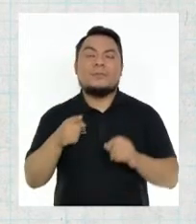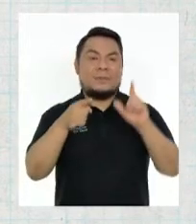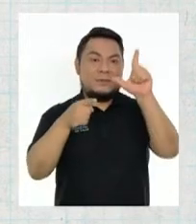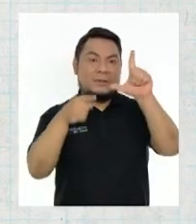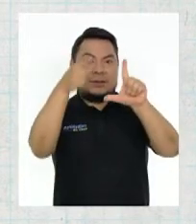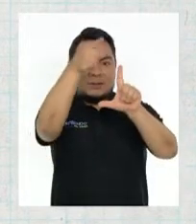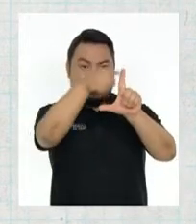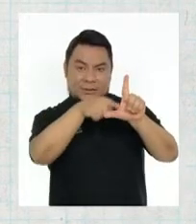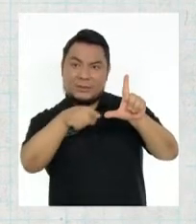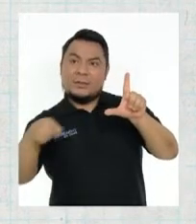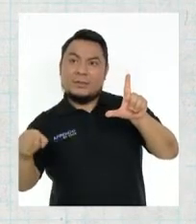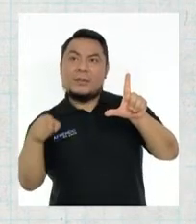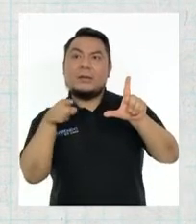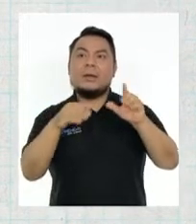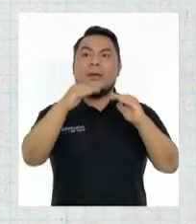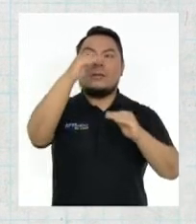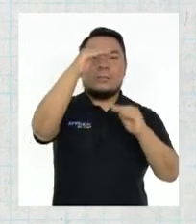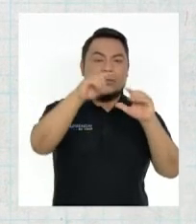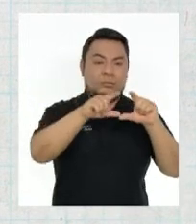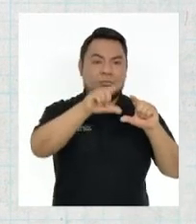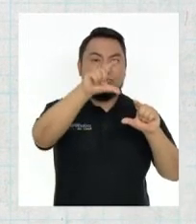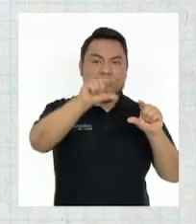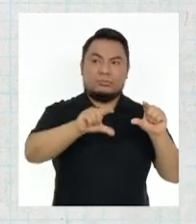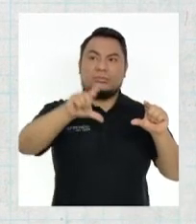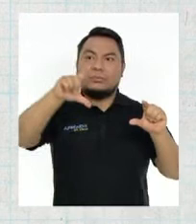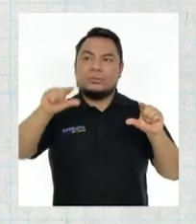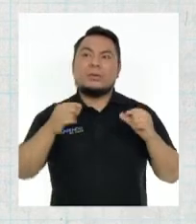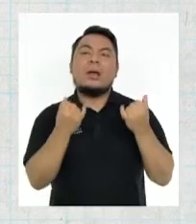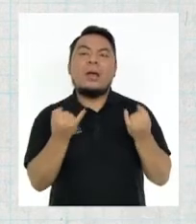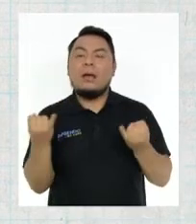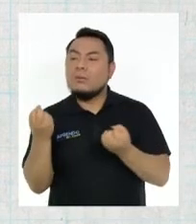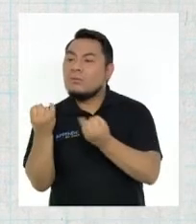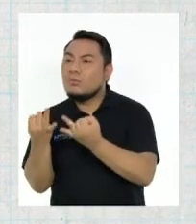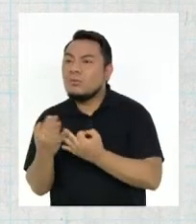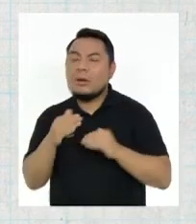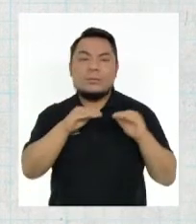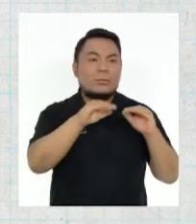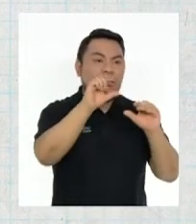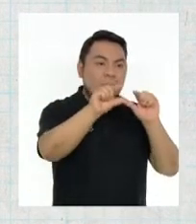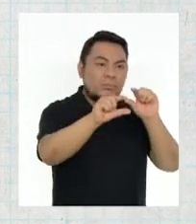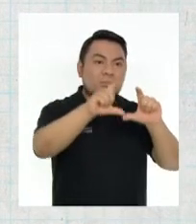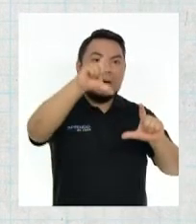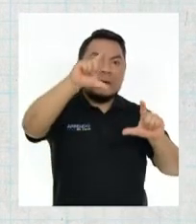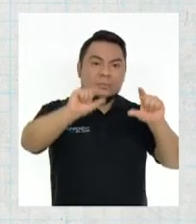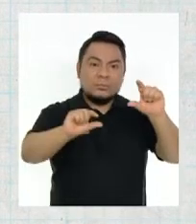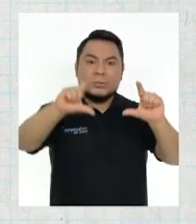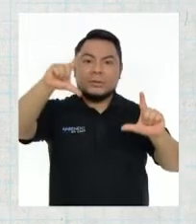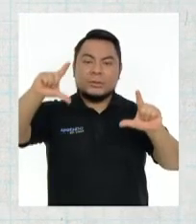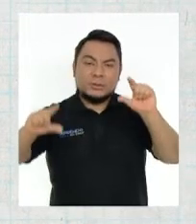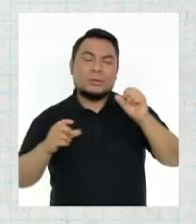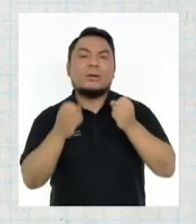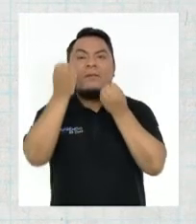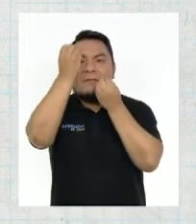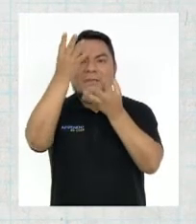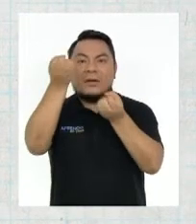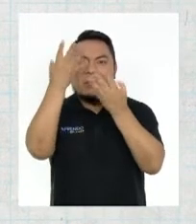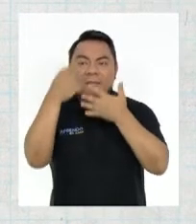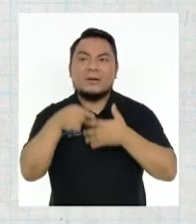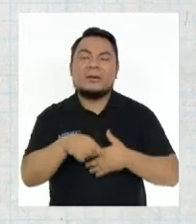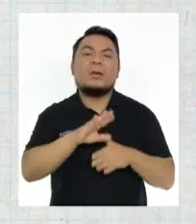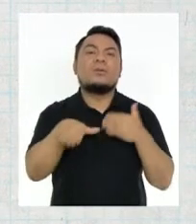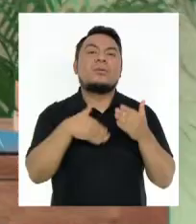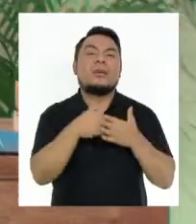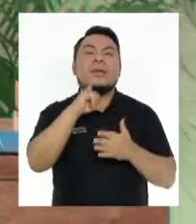rectangulares hasta una altura igual a lo que indica cada frecuencia absoluta. De esta forma tenemos nuestro